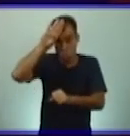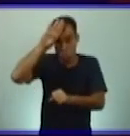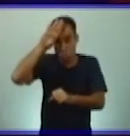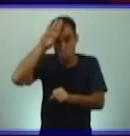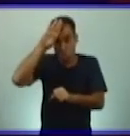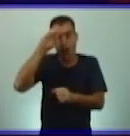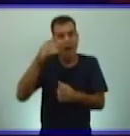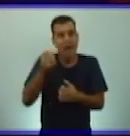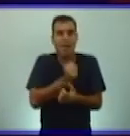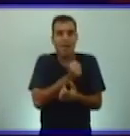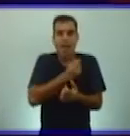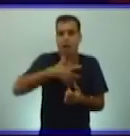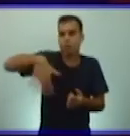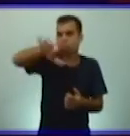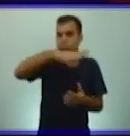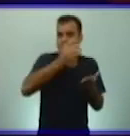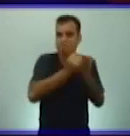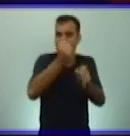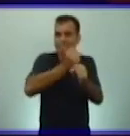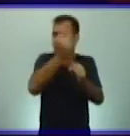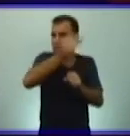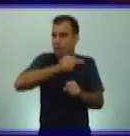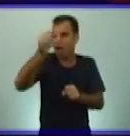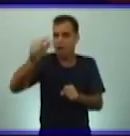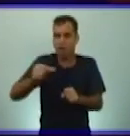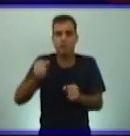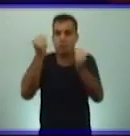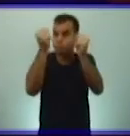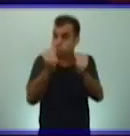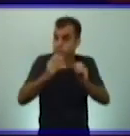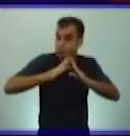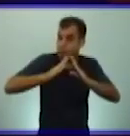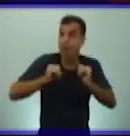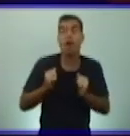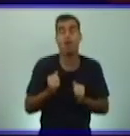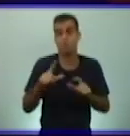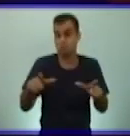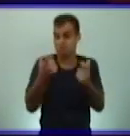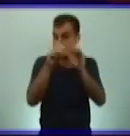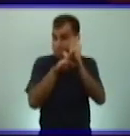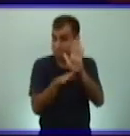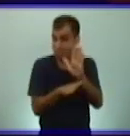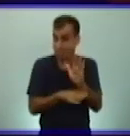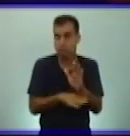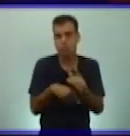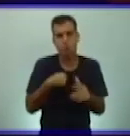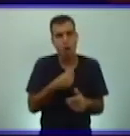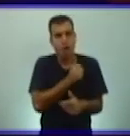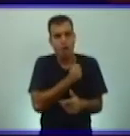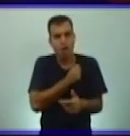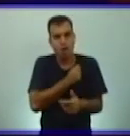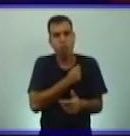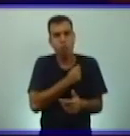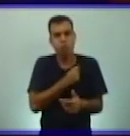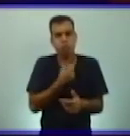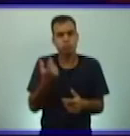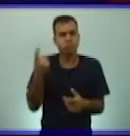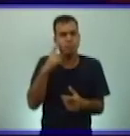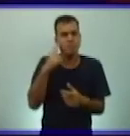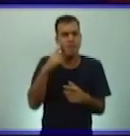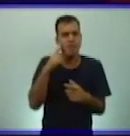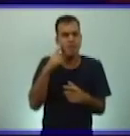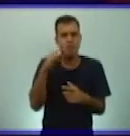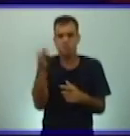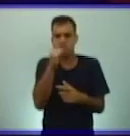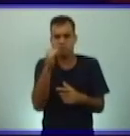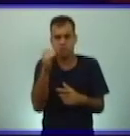los trabajadores que nos quedemos en casa, cumpliendo con estas medidas, y por eso quiero compartir con ustedes un fragmento de